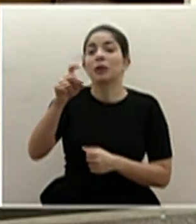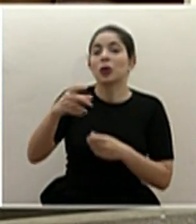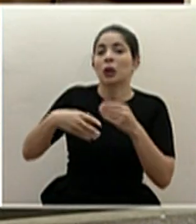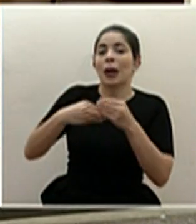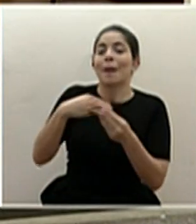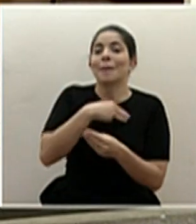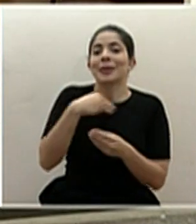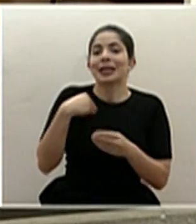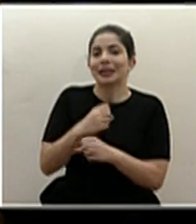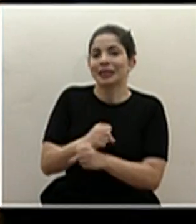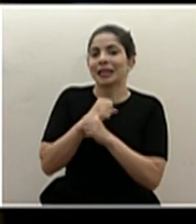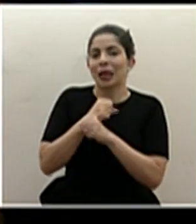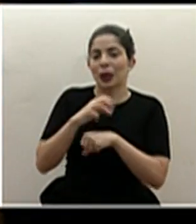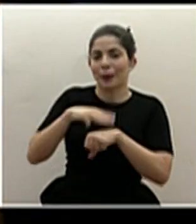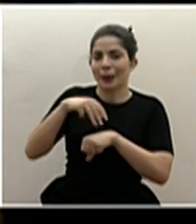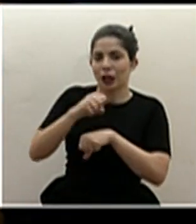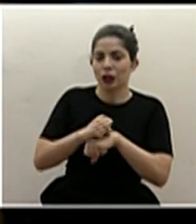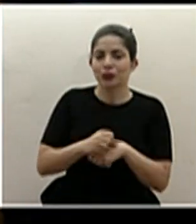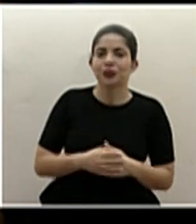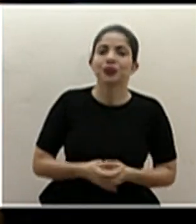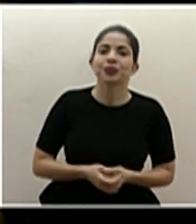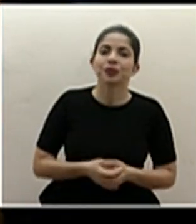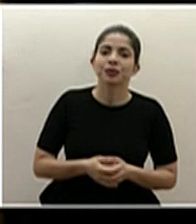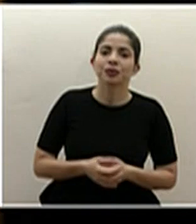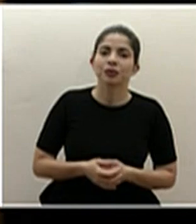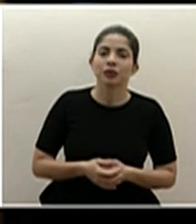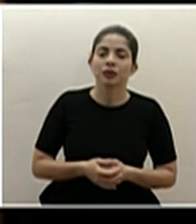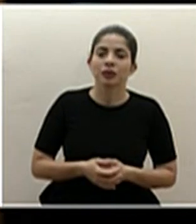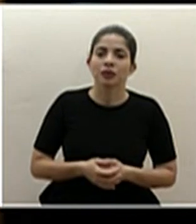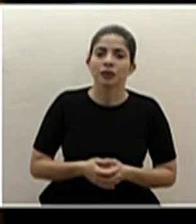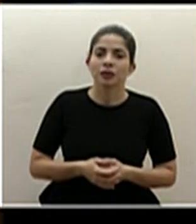señor ministro de Seguridad, don Michael.